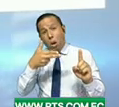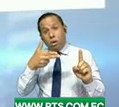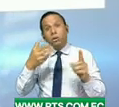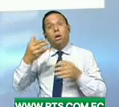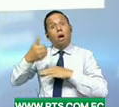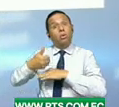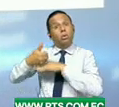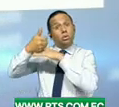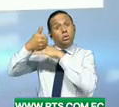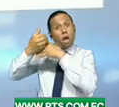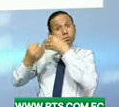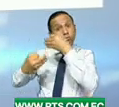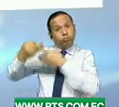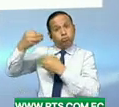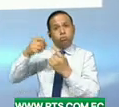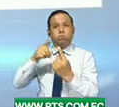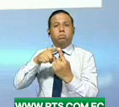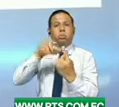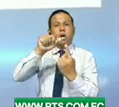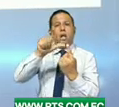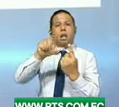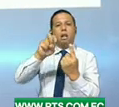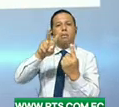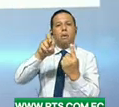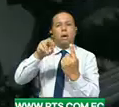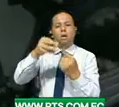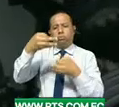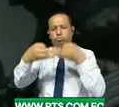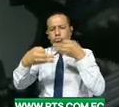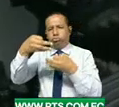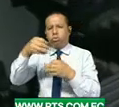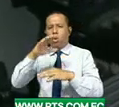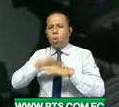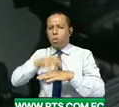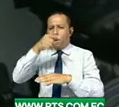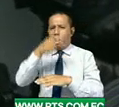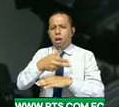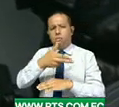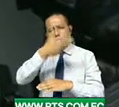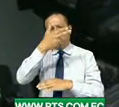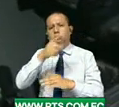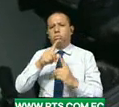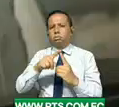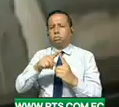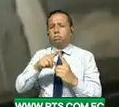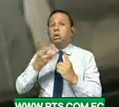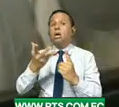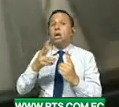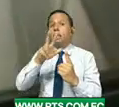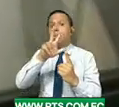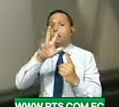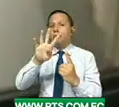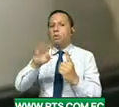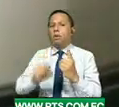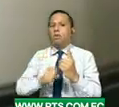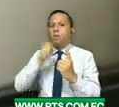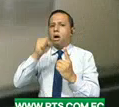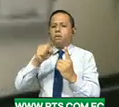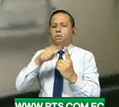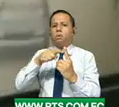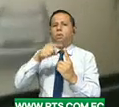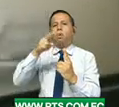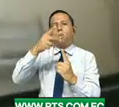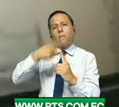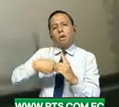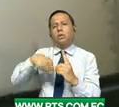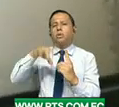a Álvaro Cagua en calidad de autor material del crimen con una pena privativa de libertad de 34 años y 8